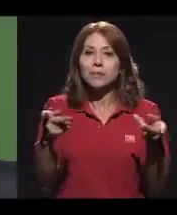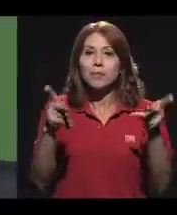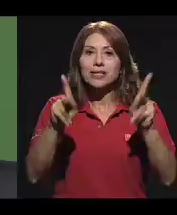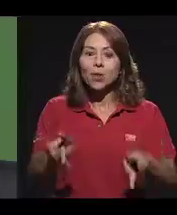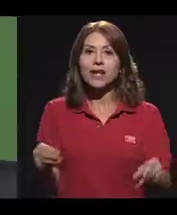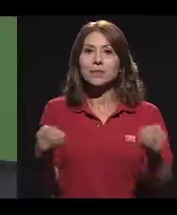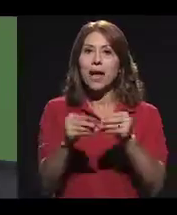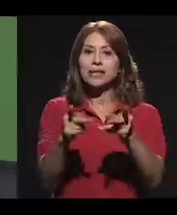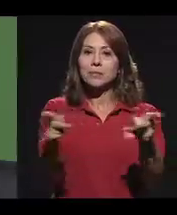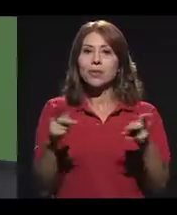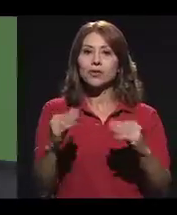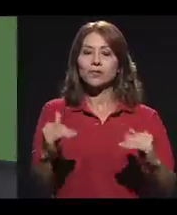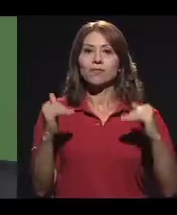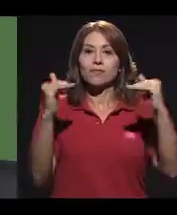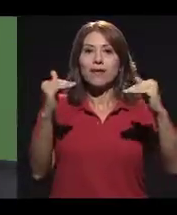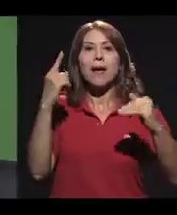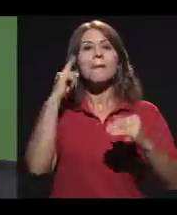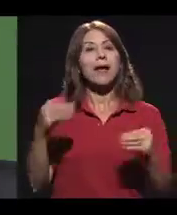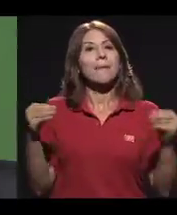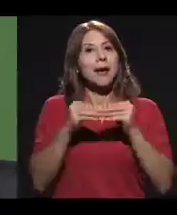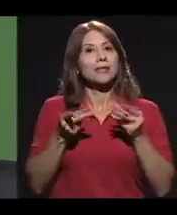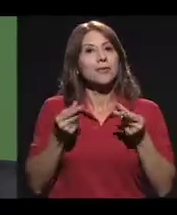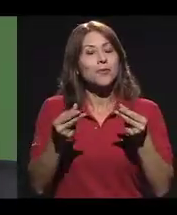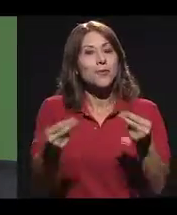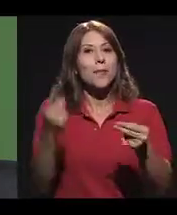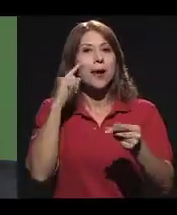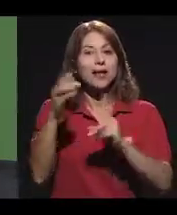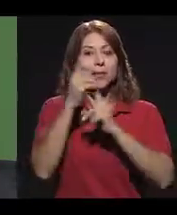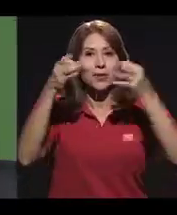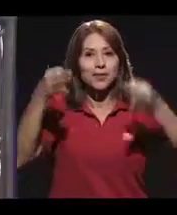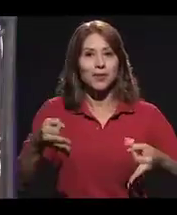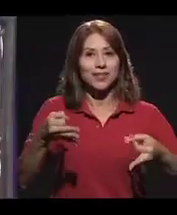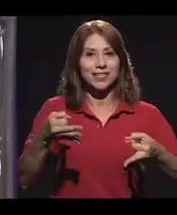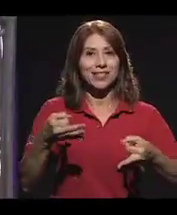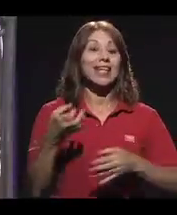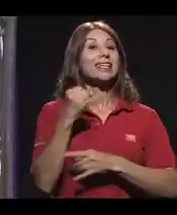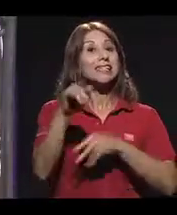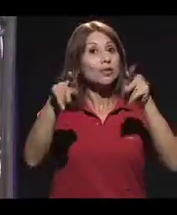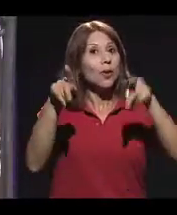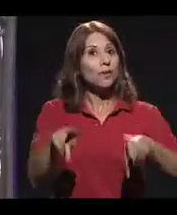agilidad en la toma de decisiones. Entonces, si lo hablamos en el 3er grado, que es el que está diciendo,